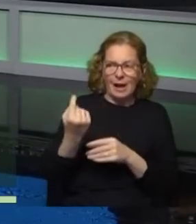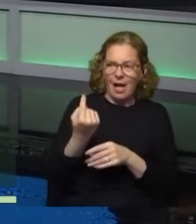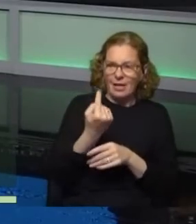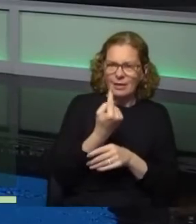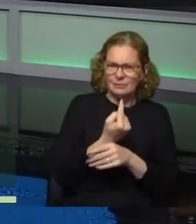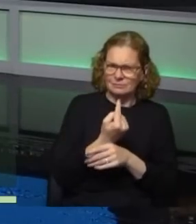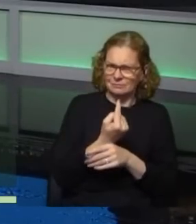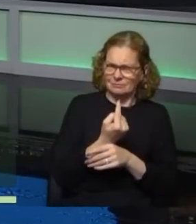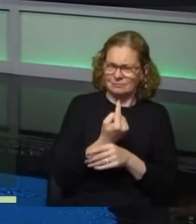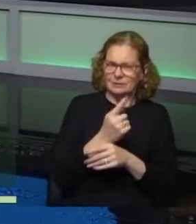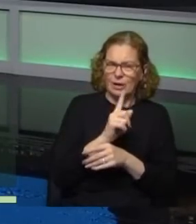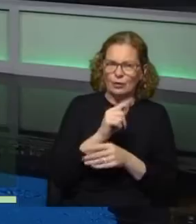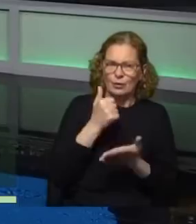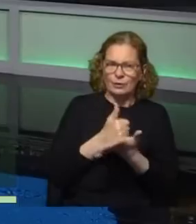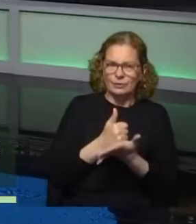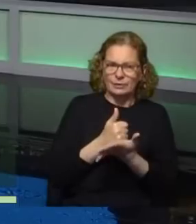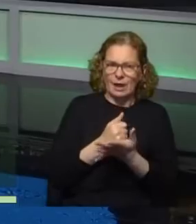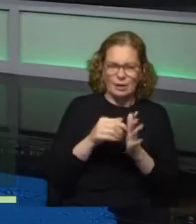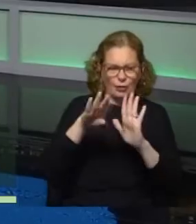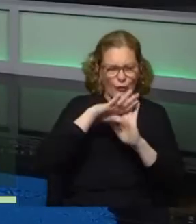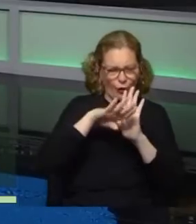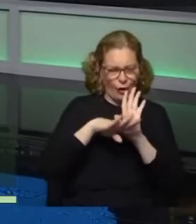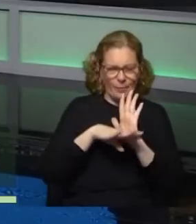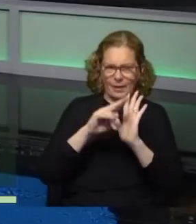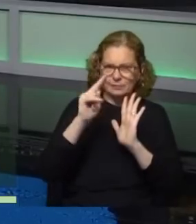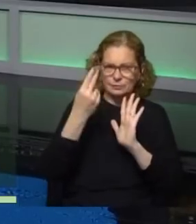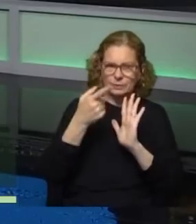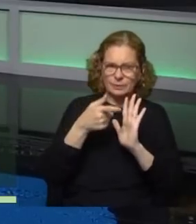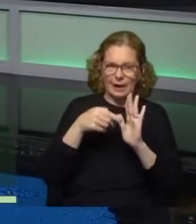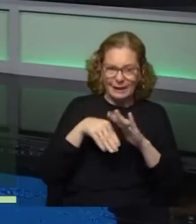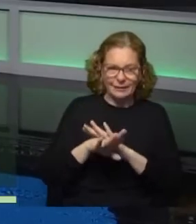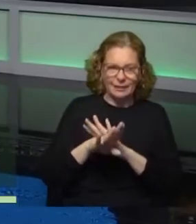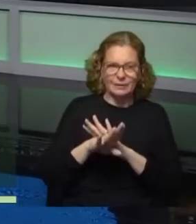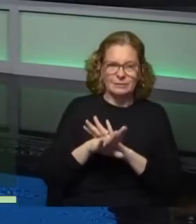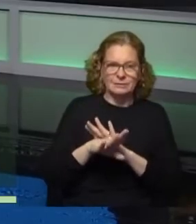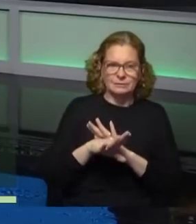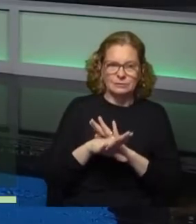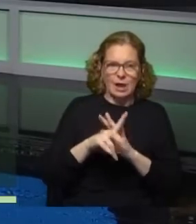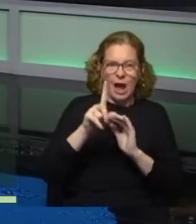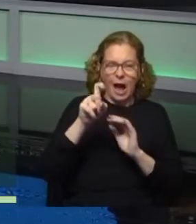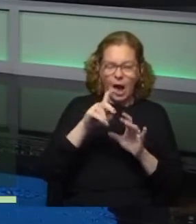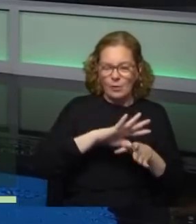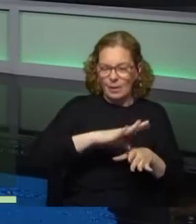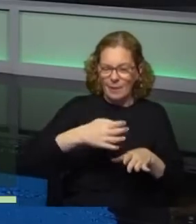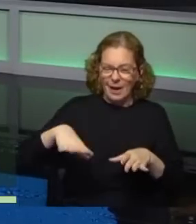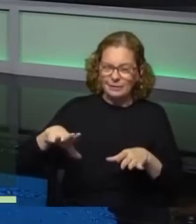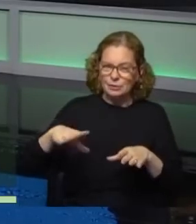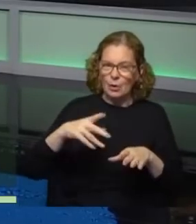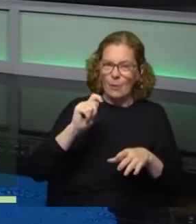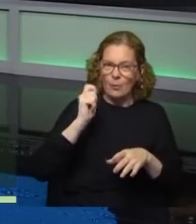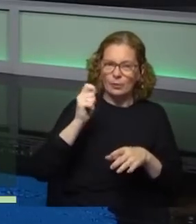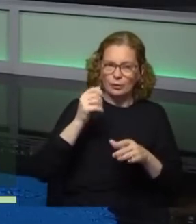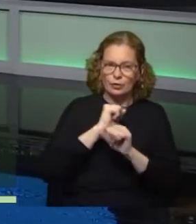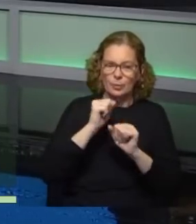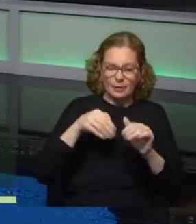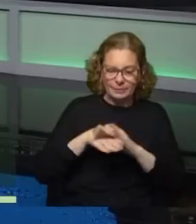algo que no está previsto en la normativa del Uruguay porque el acceso a las costas a la rambla la playa es público no